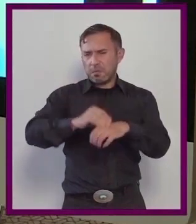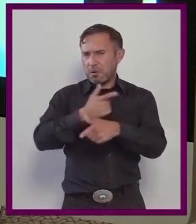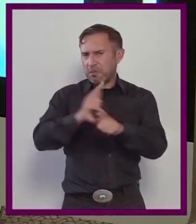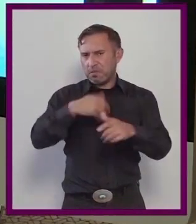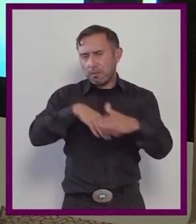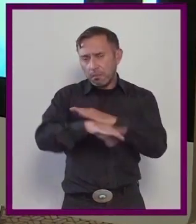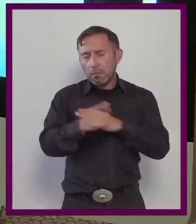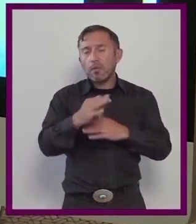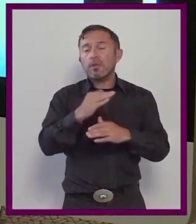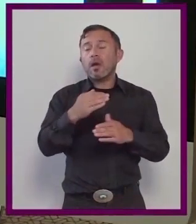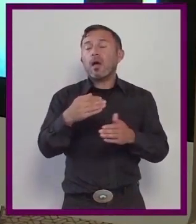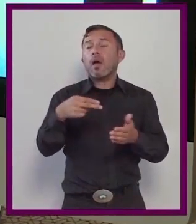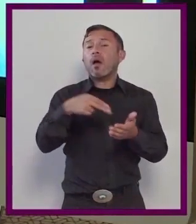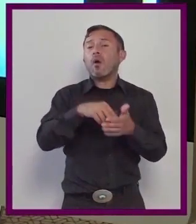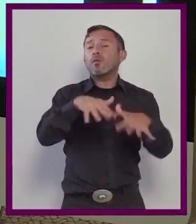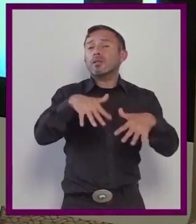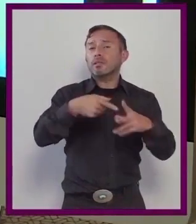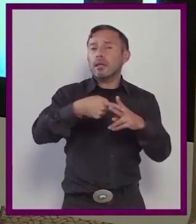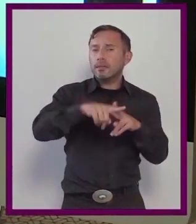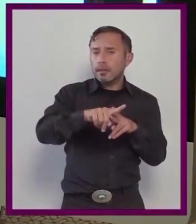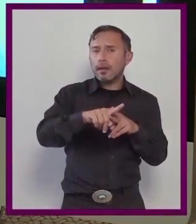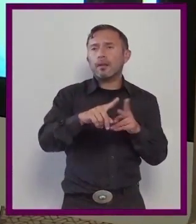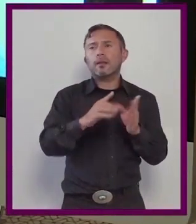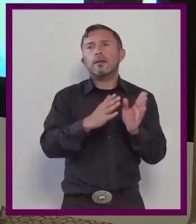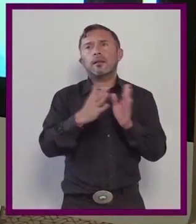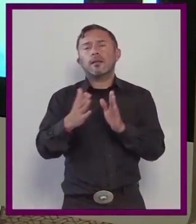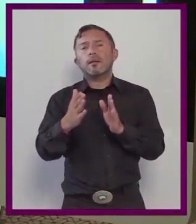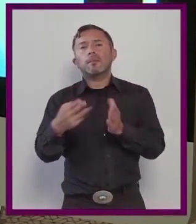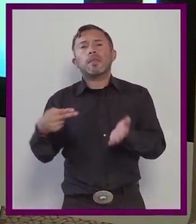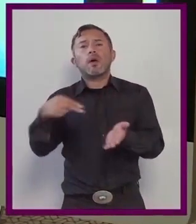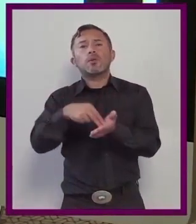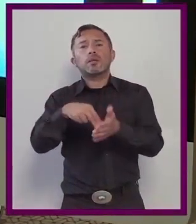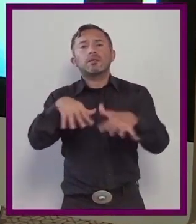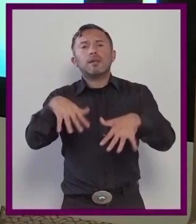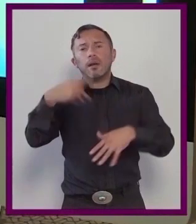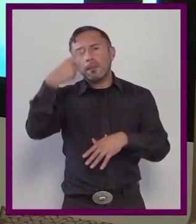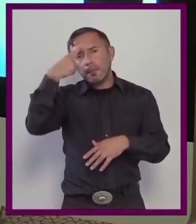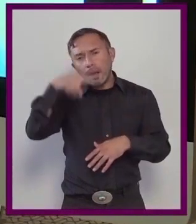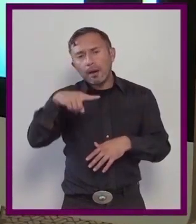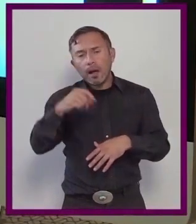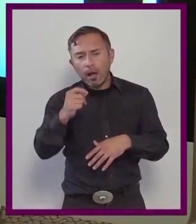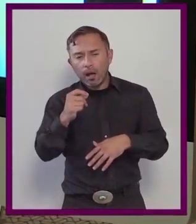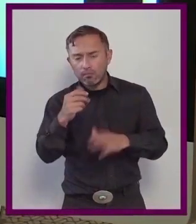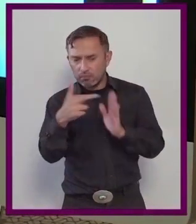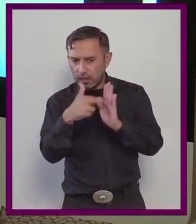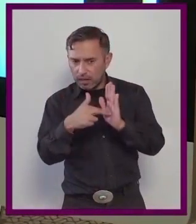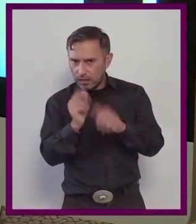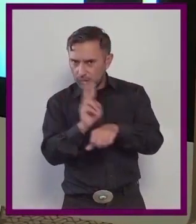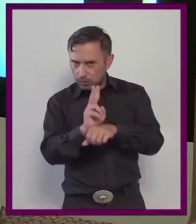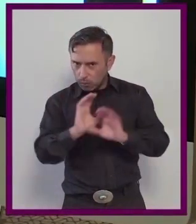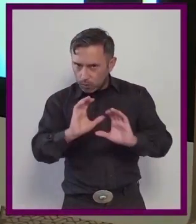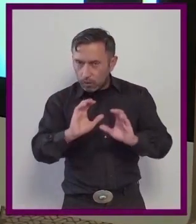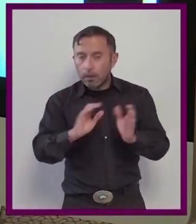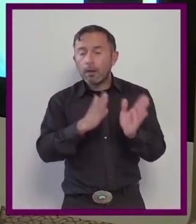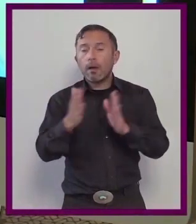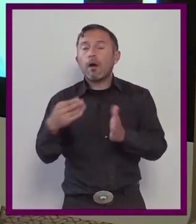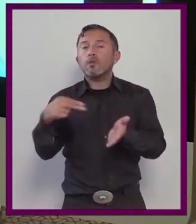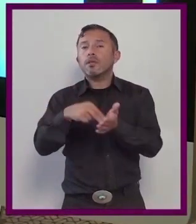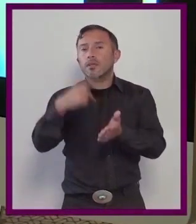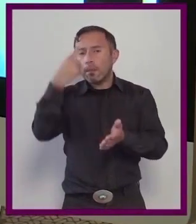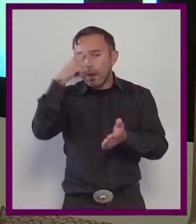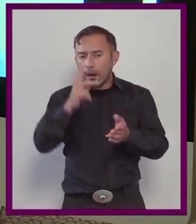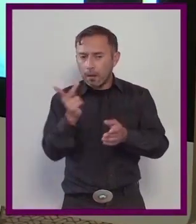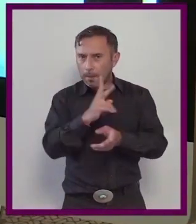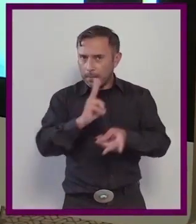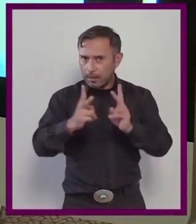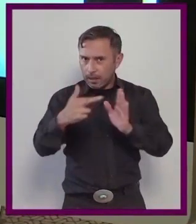este proceso o juicio penal. Puede ser audiencia inicial, audiencia para revisar las medidas cautelares,